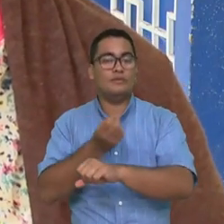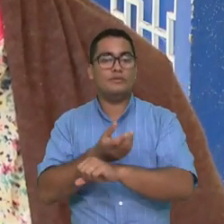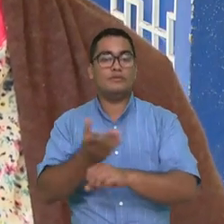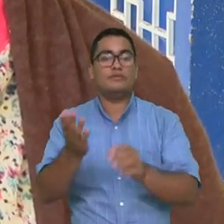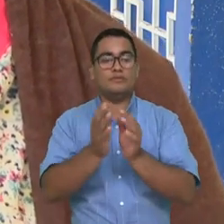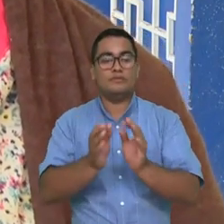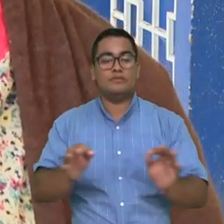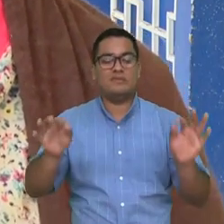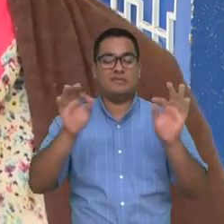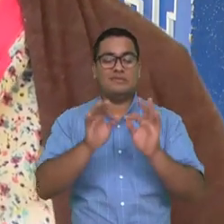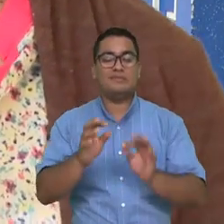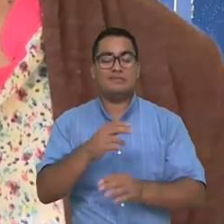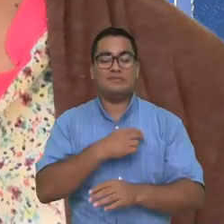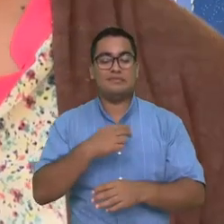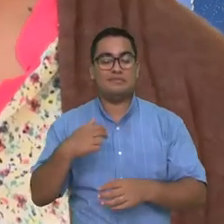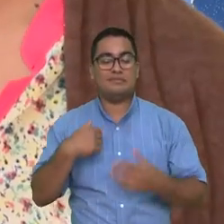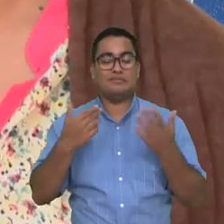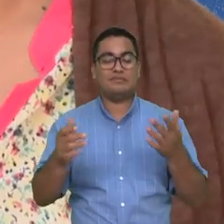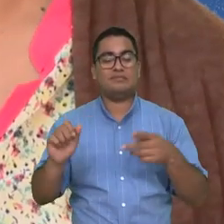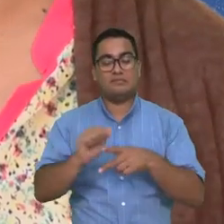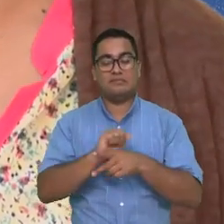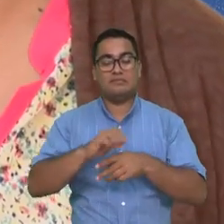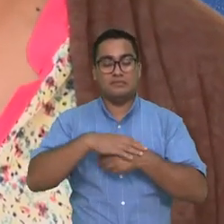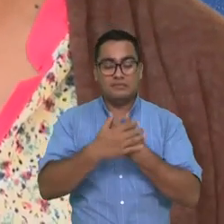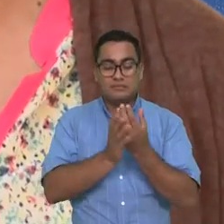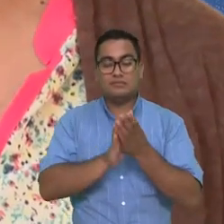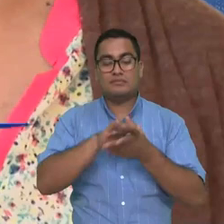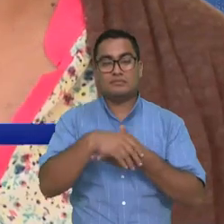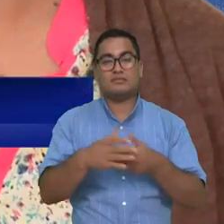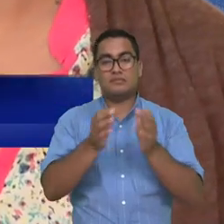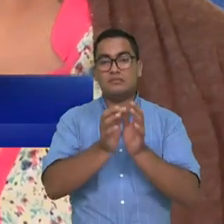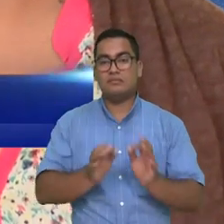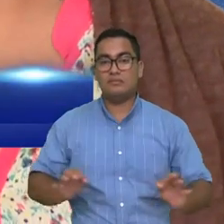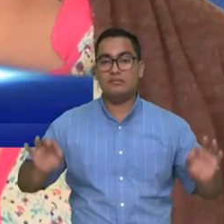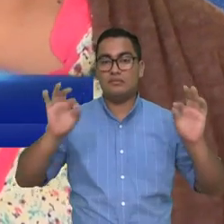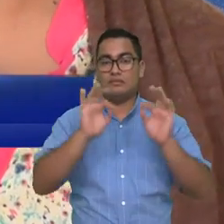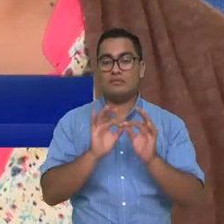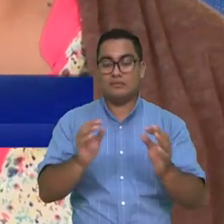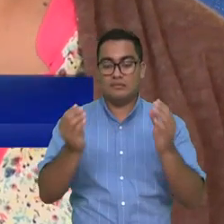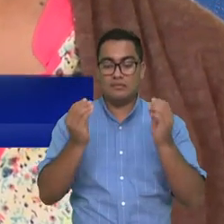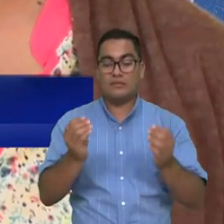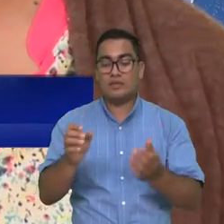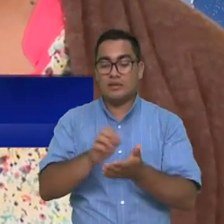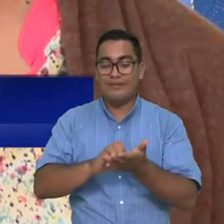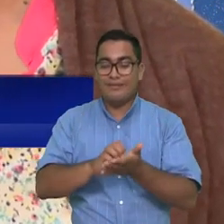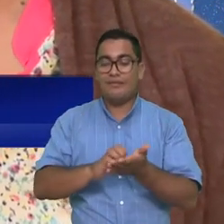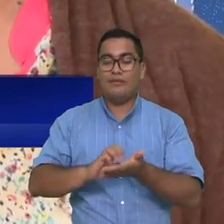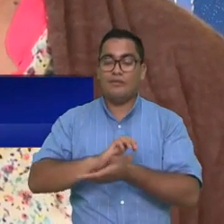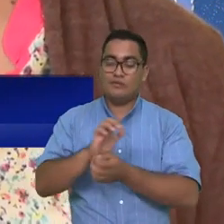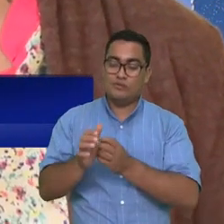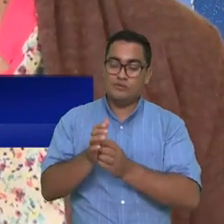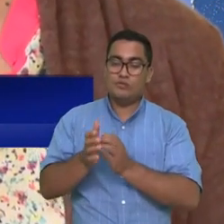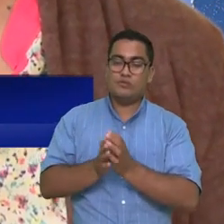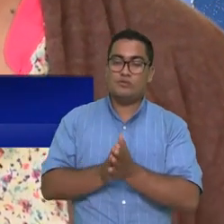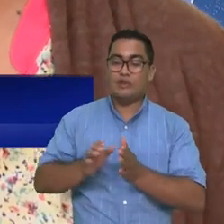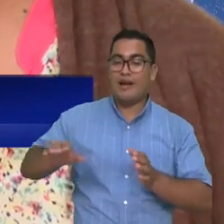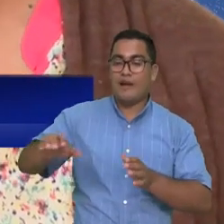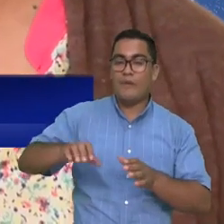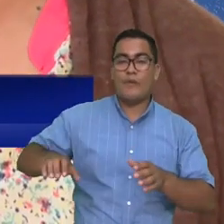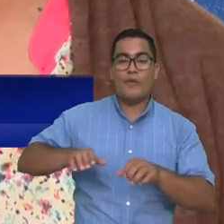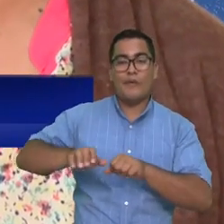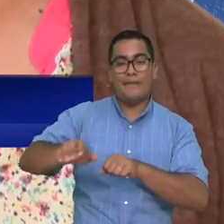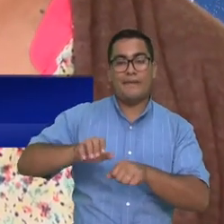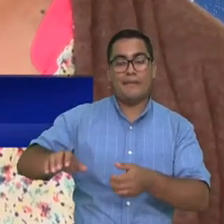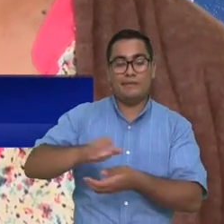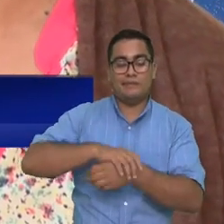hacemos a través de la acción. El lavado de manos es lo más fundamental, usar el jabón, usar el alcohol